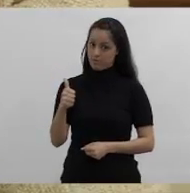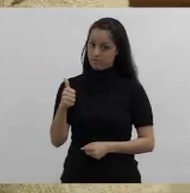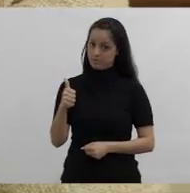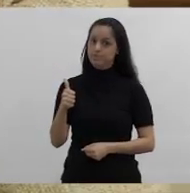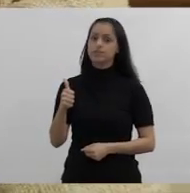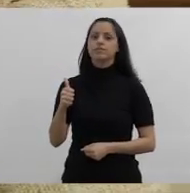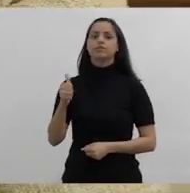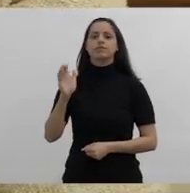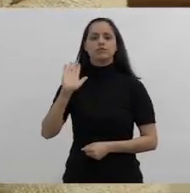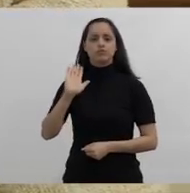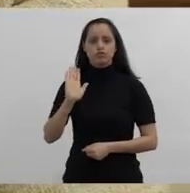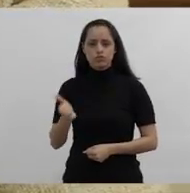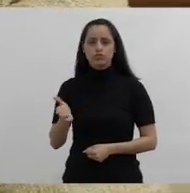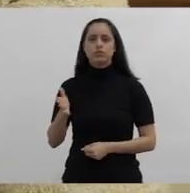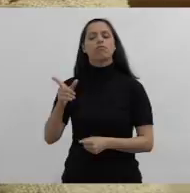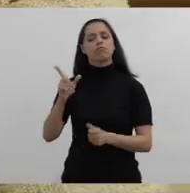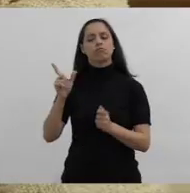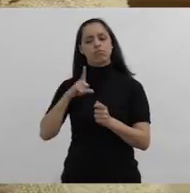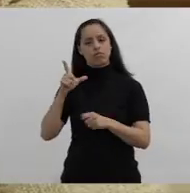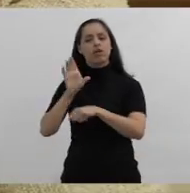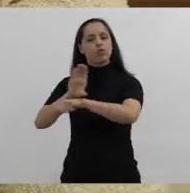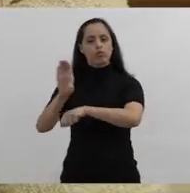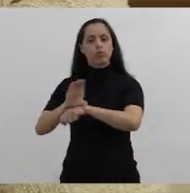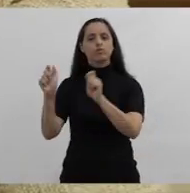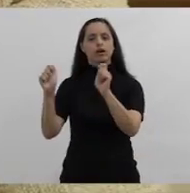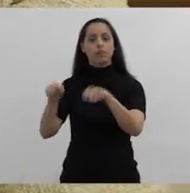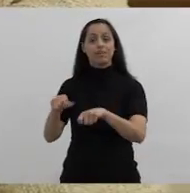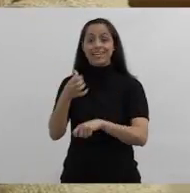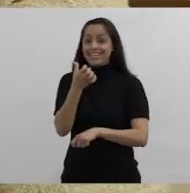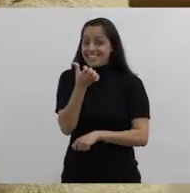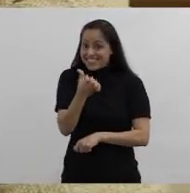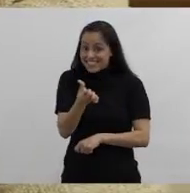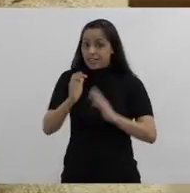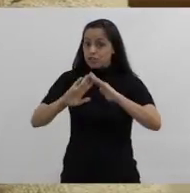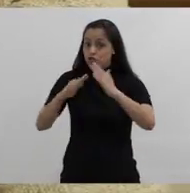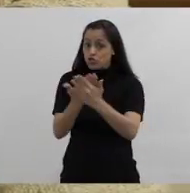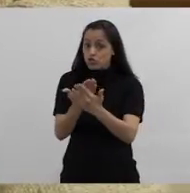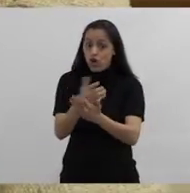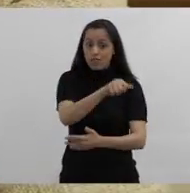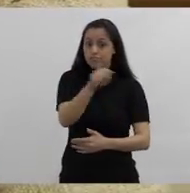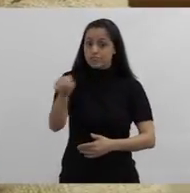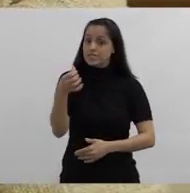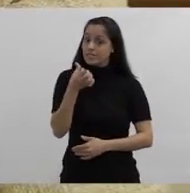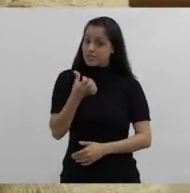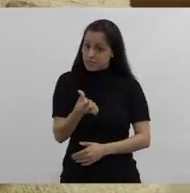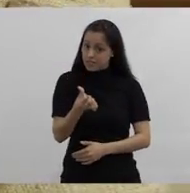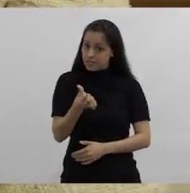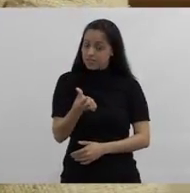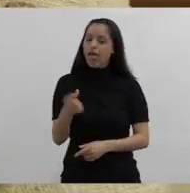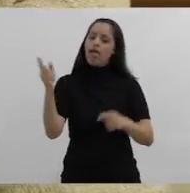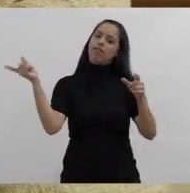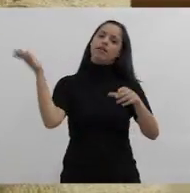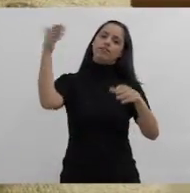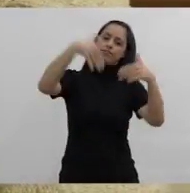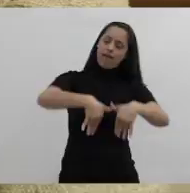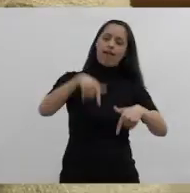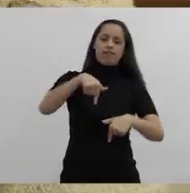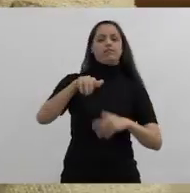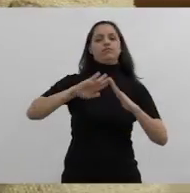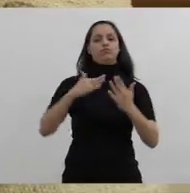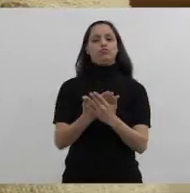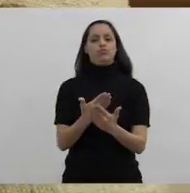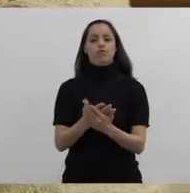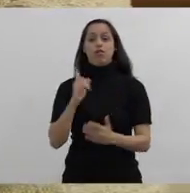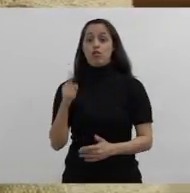año 2011, ella gestiona una capacitación para 6 escuelas secundarias que se